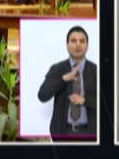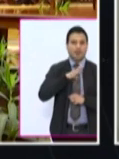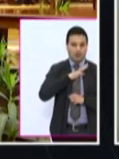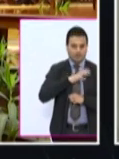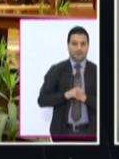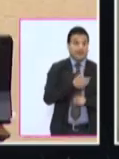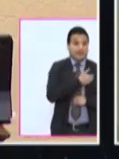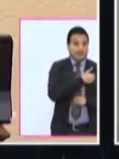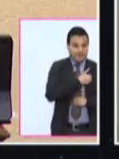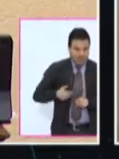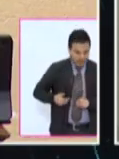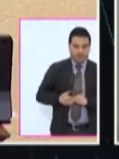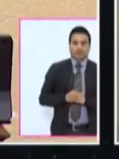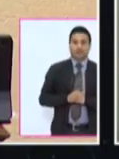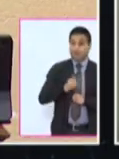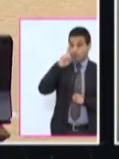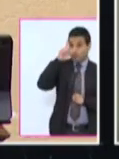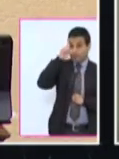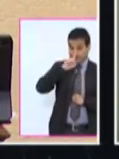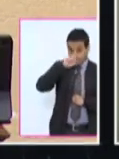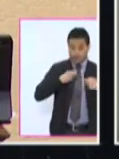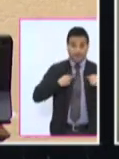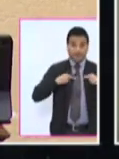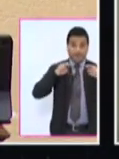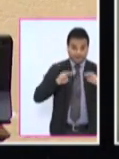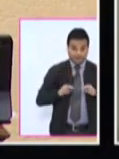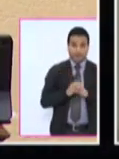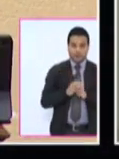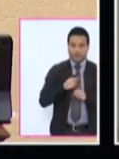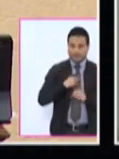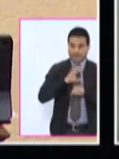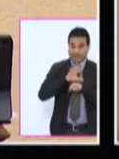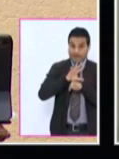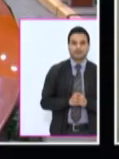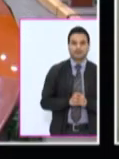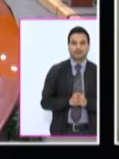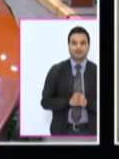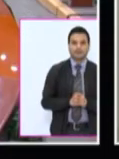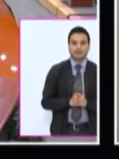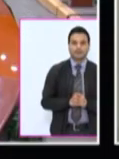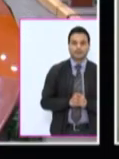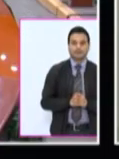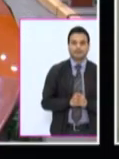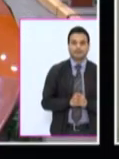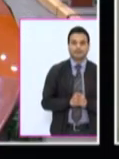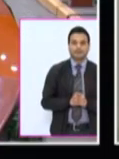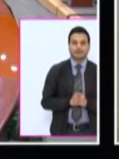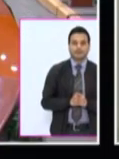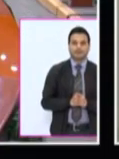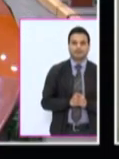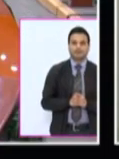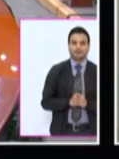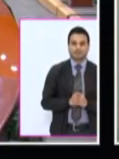las personas, sino que es el encuestador quien lo hace. Okay. Entonces, hay todo un... De hecho,